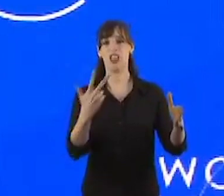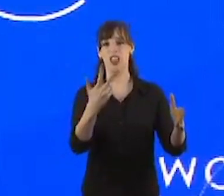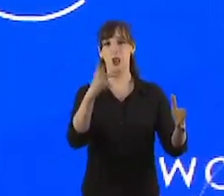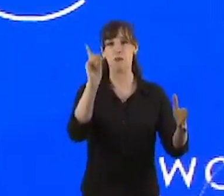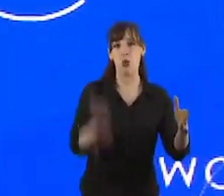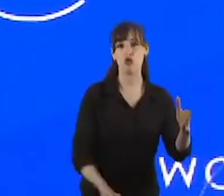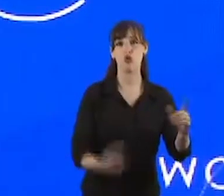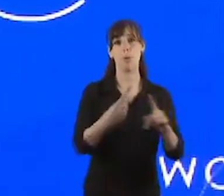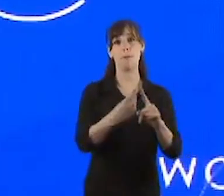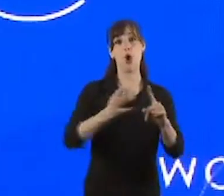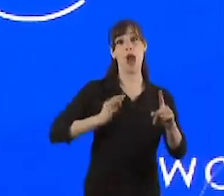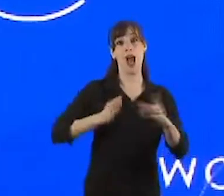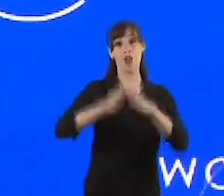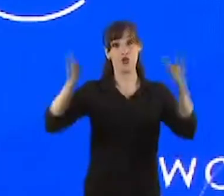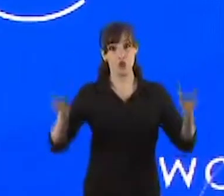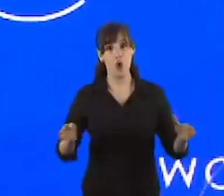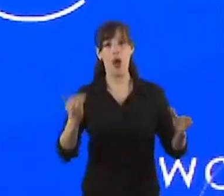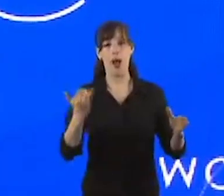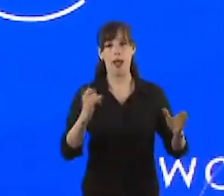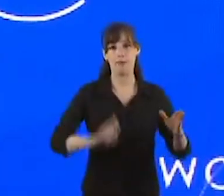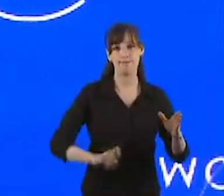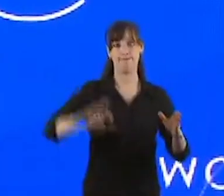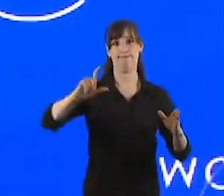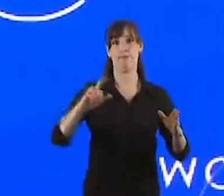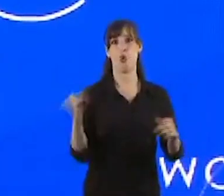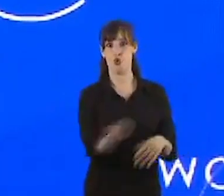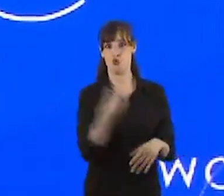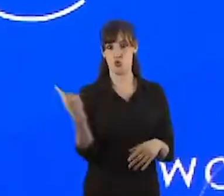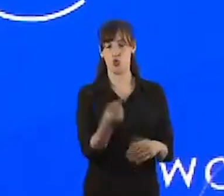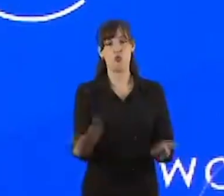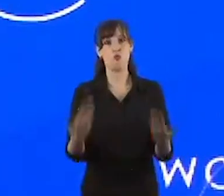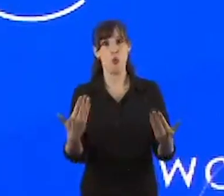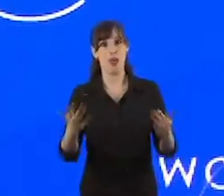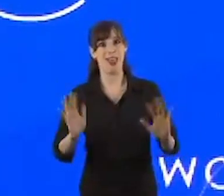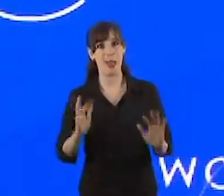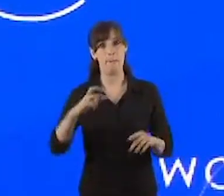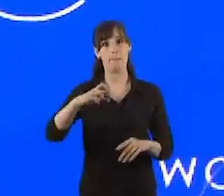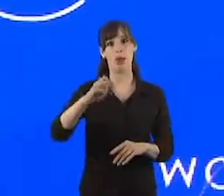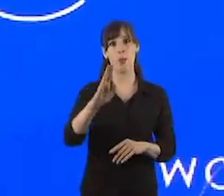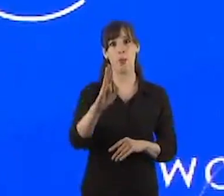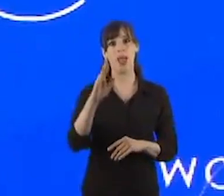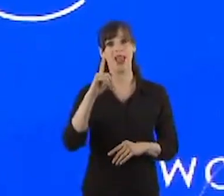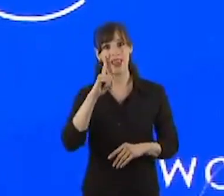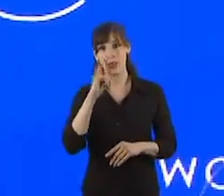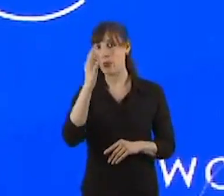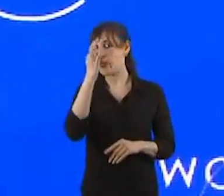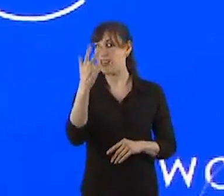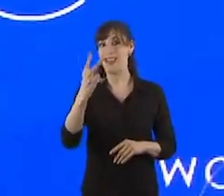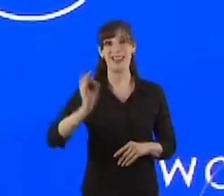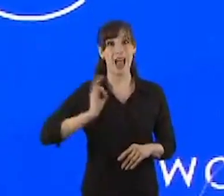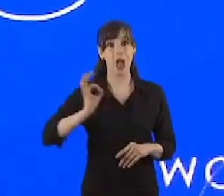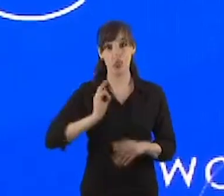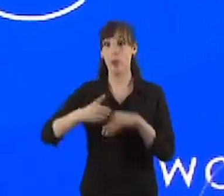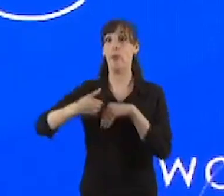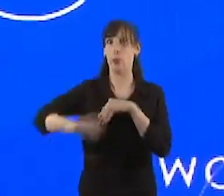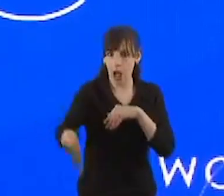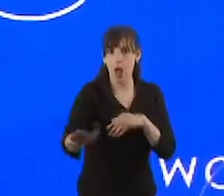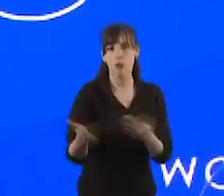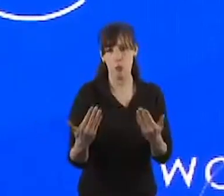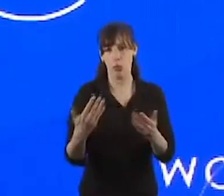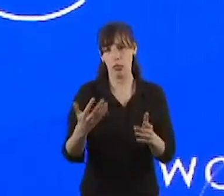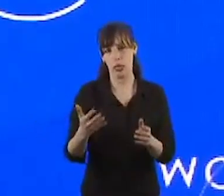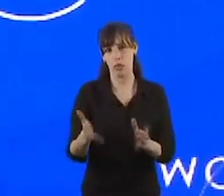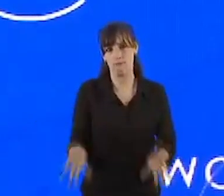anual, lo que implica que podríamos duplicar nuestro PBI per cápita en el mundo en tan solo 23 años. Ahora